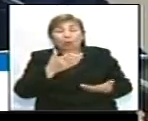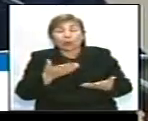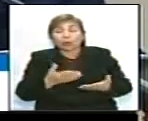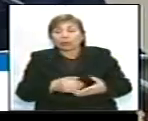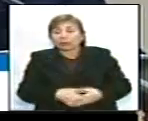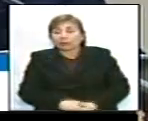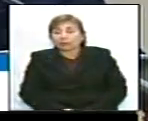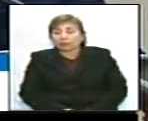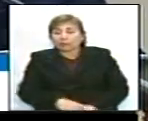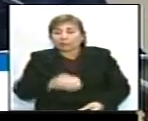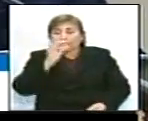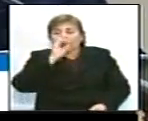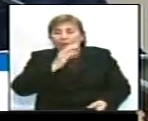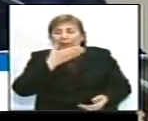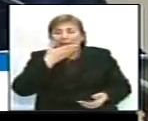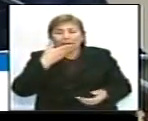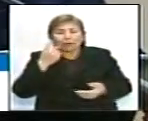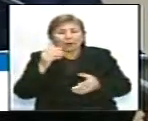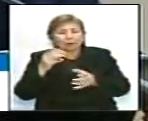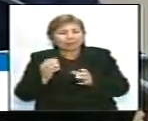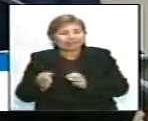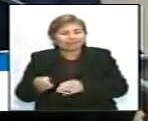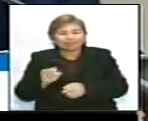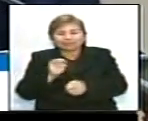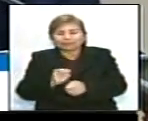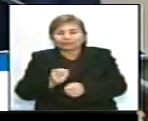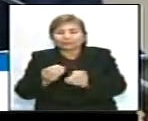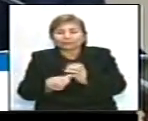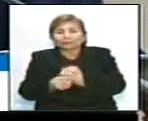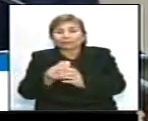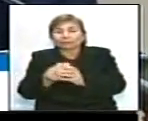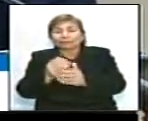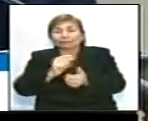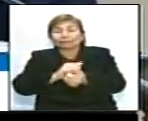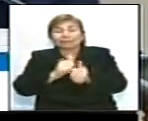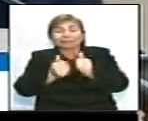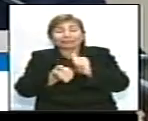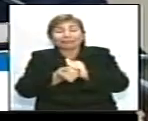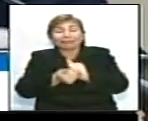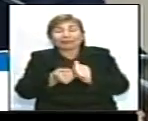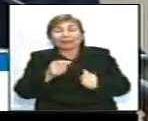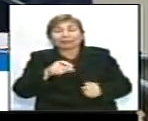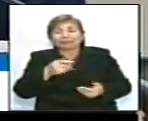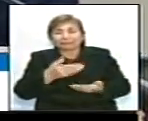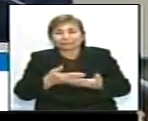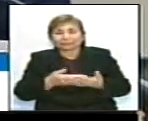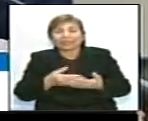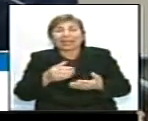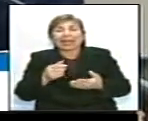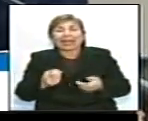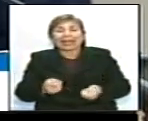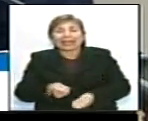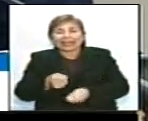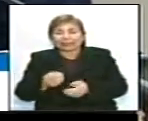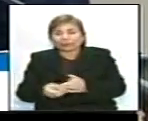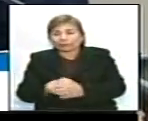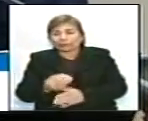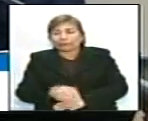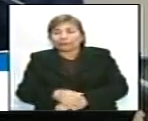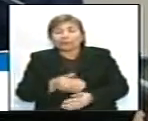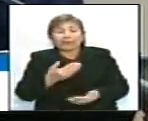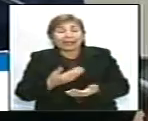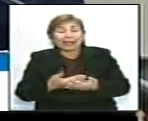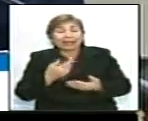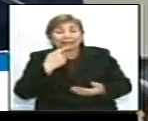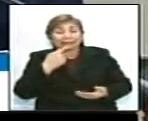buscar la mejora para el pequeño productor, lograr hacer los cambios estructurales que se necesitan en el sector agrario, ¿no? Siguiente. Este